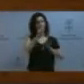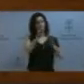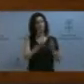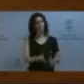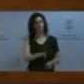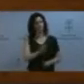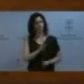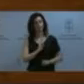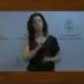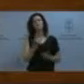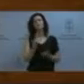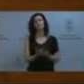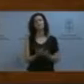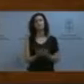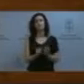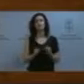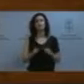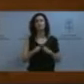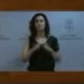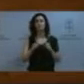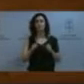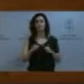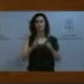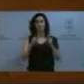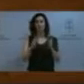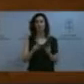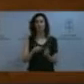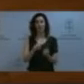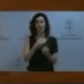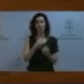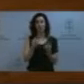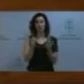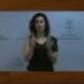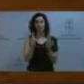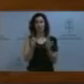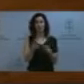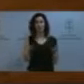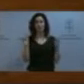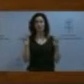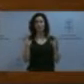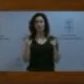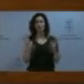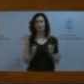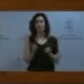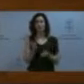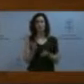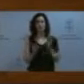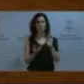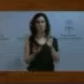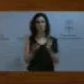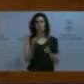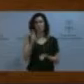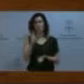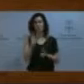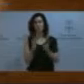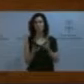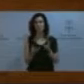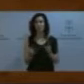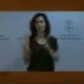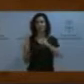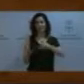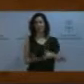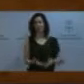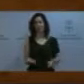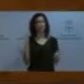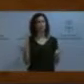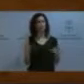que Cangas de Onís no necesita una ambulancia de soporte vital básico, yo le digo y sigo insistiendo que las cifras no le cuadran,